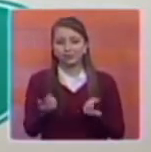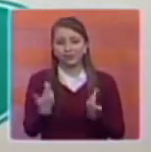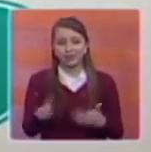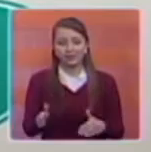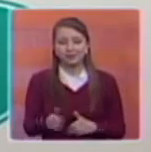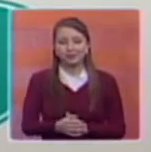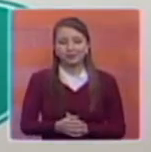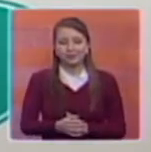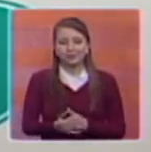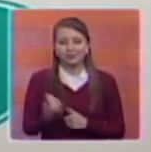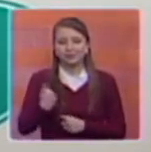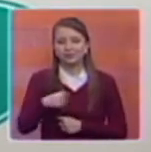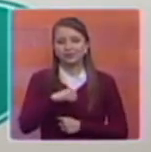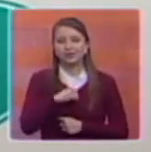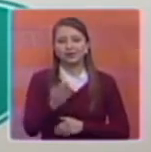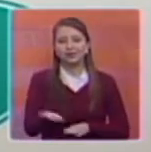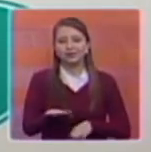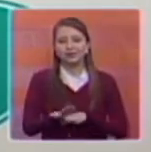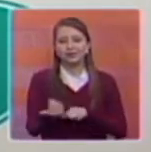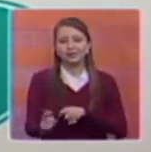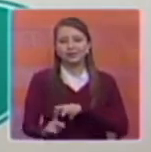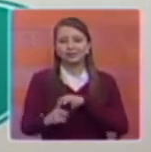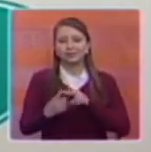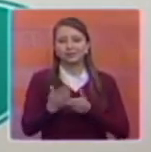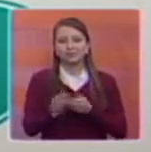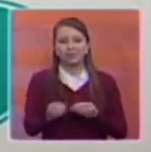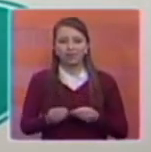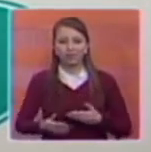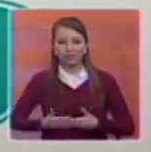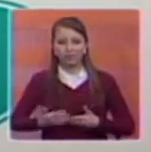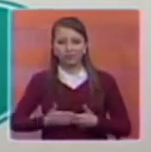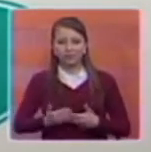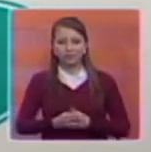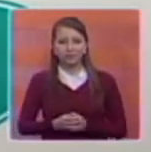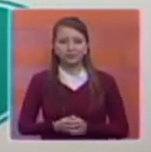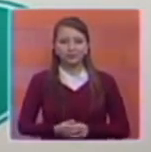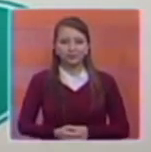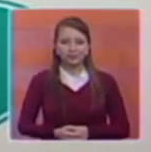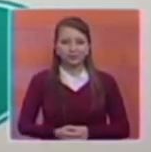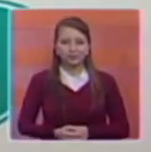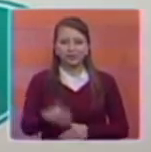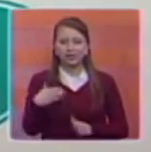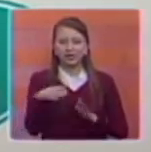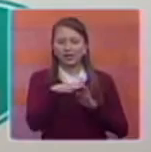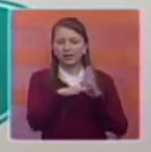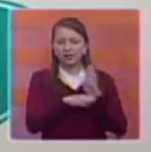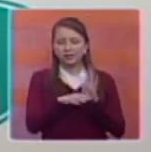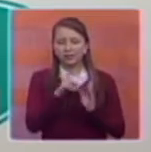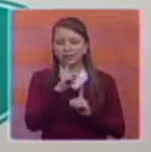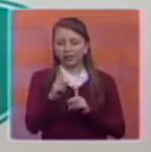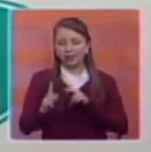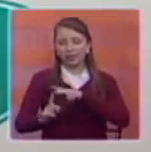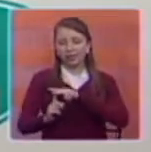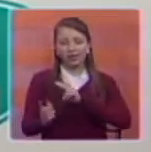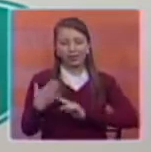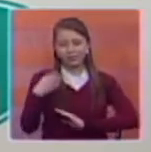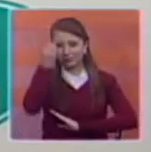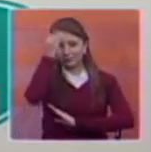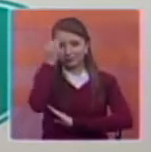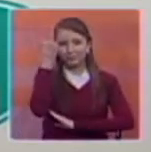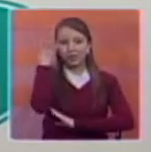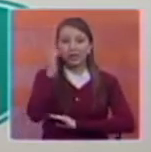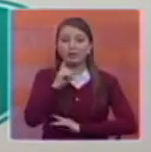Bueno, estamos nosotros, vamos a empezar con esta receta que es muy sencilla. No estaba ahí en la receta, siempre se le escapa algo a Biachi, ¿no? Pero